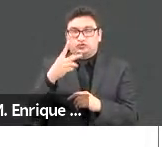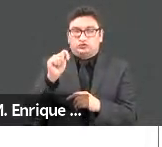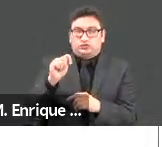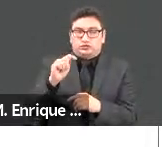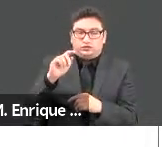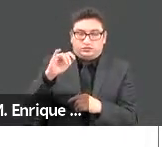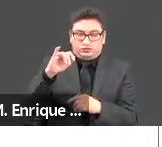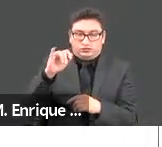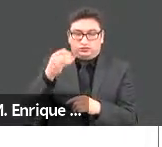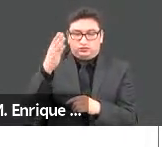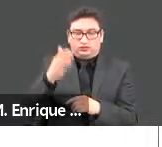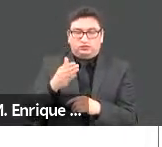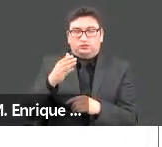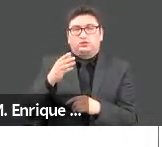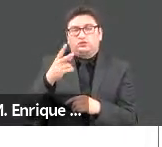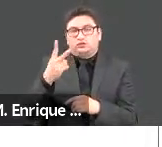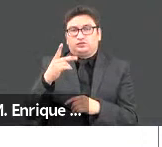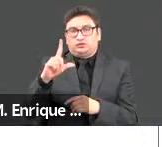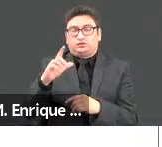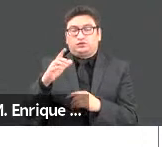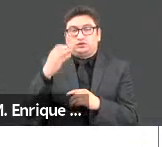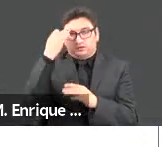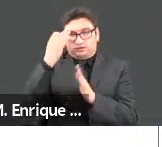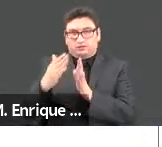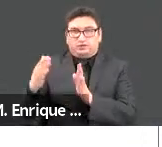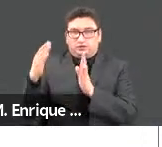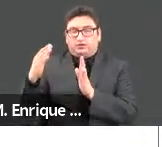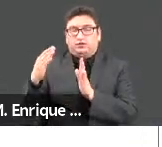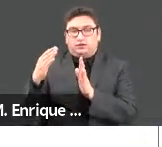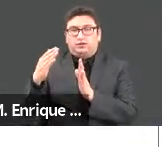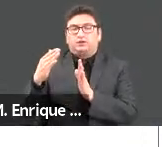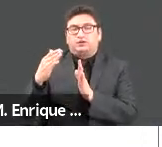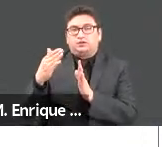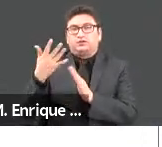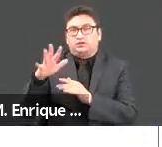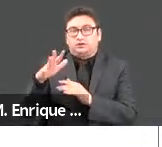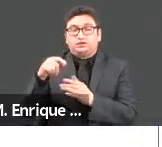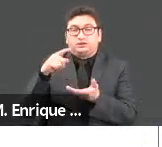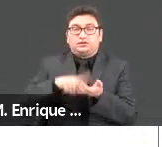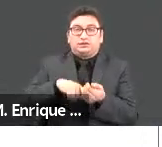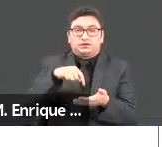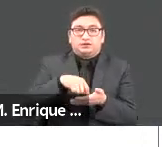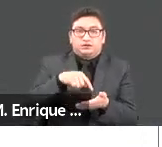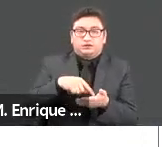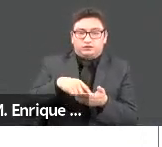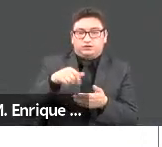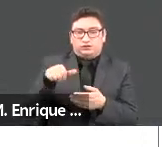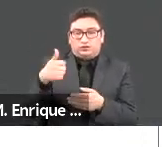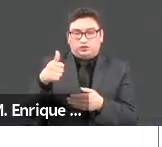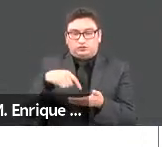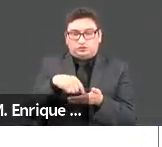J diagonal 2L, décima época. Sin embargo, en la época menciona que es undécima época.